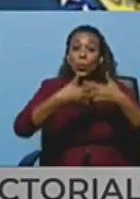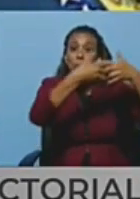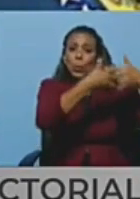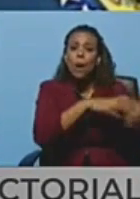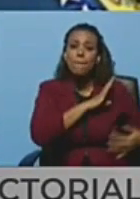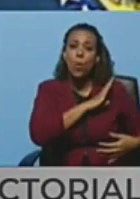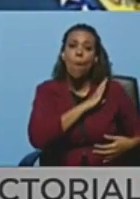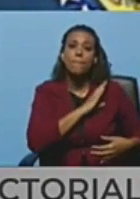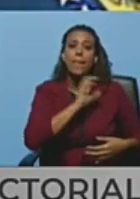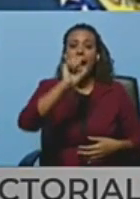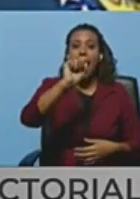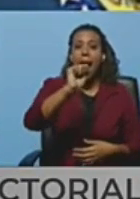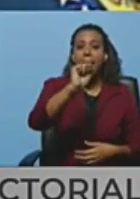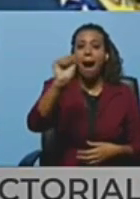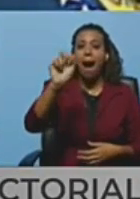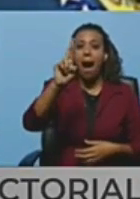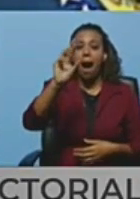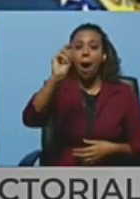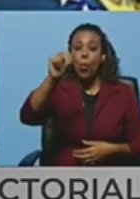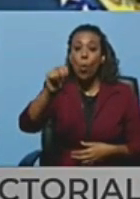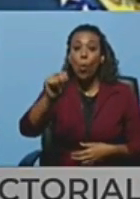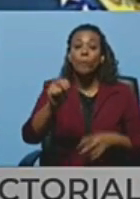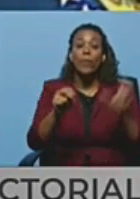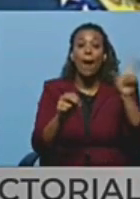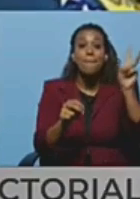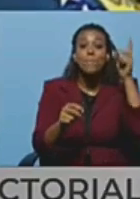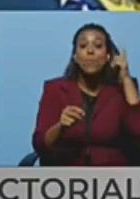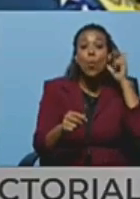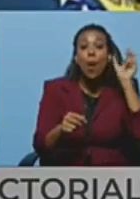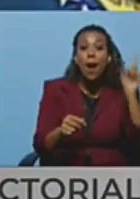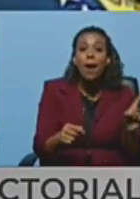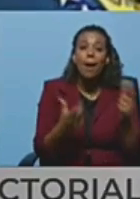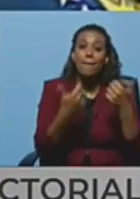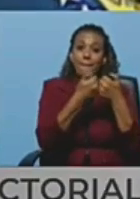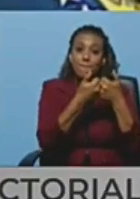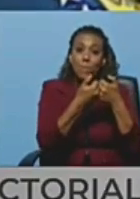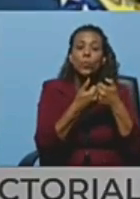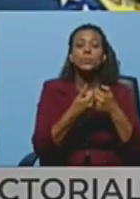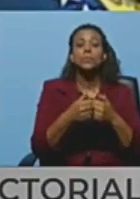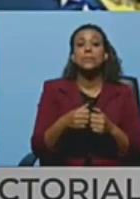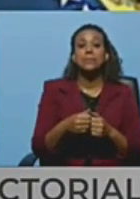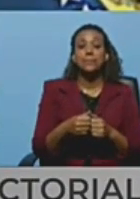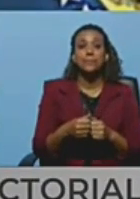Logan, y a su pareja venezolana, Astrid Emperatriz Ortega.